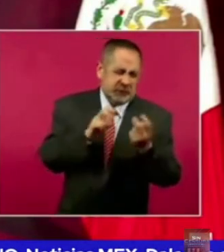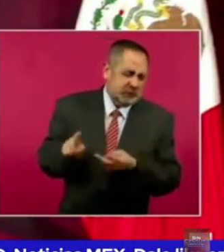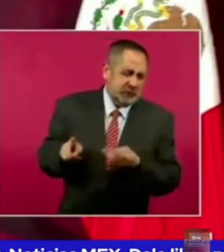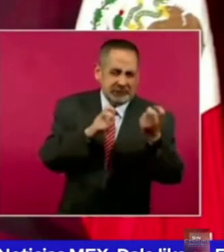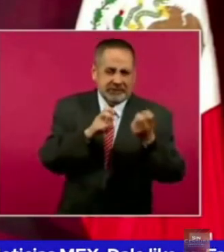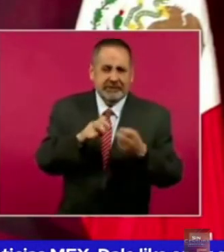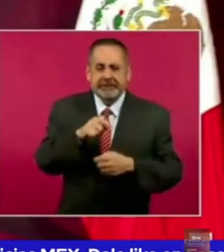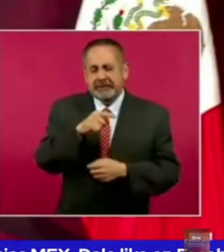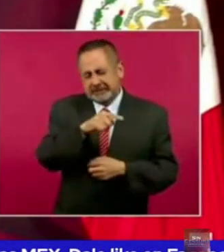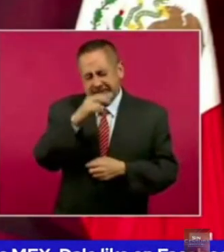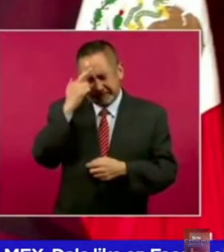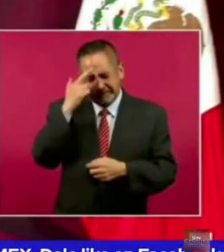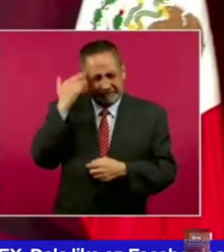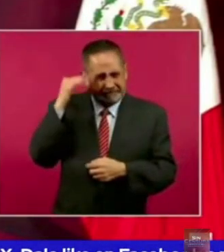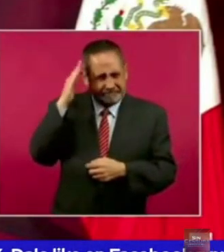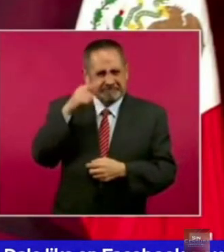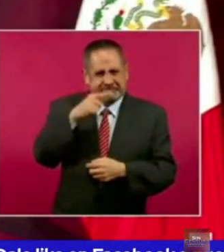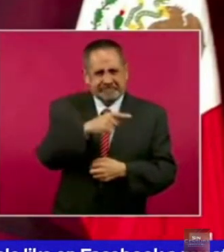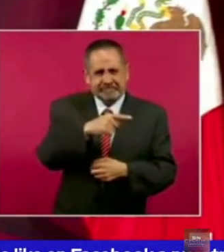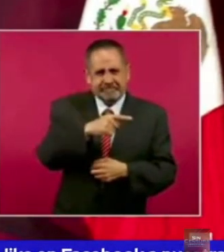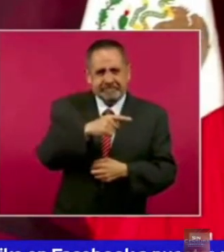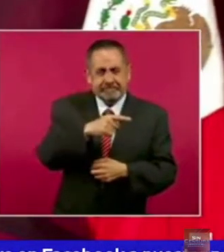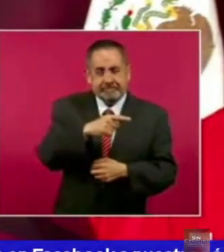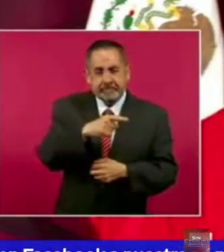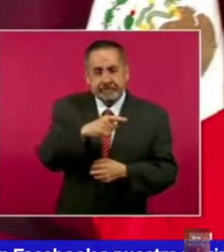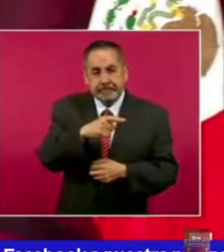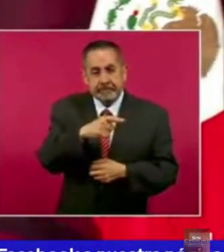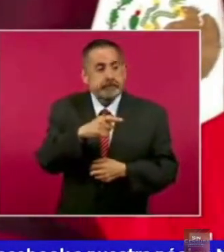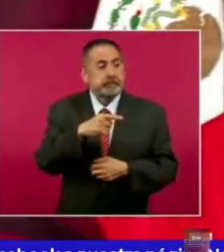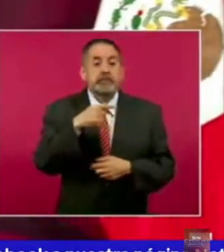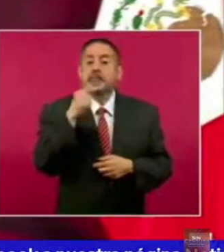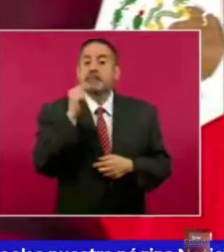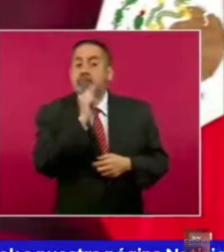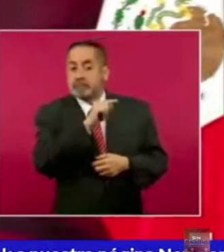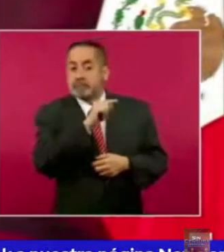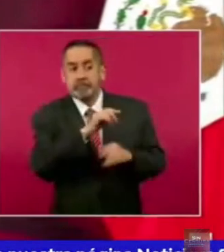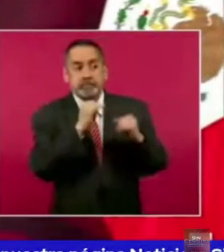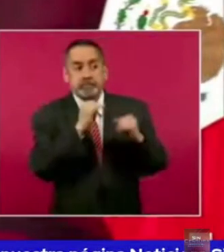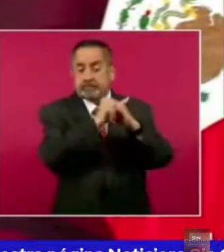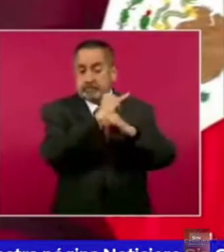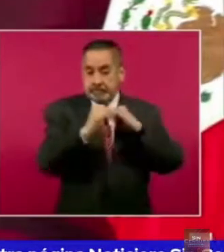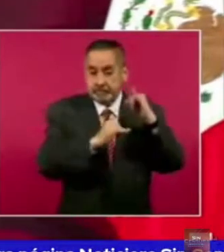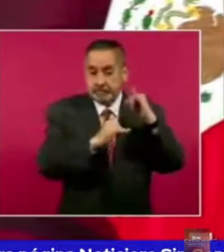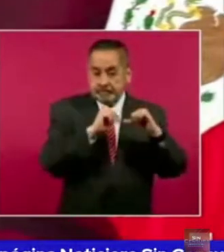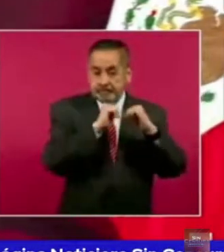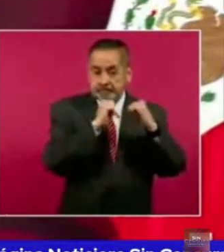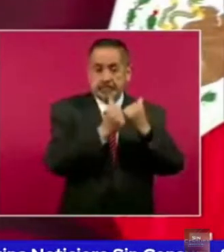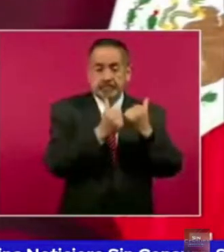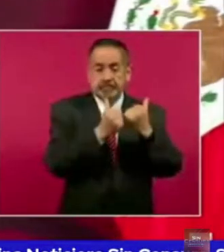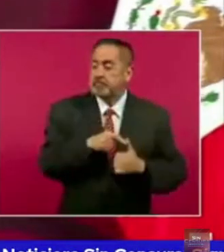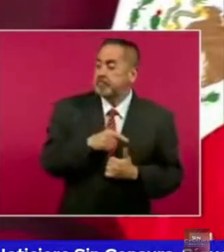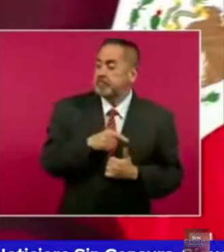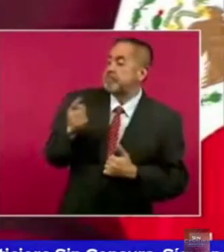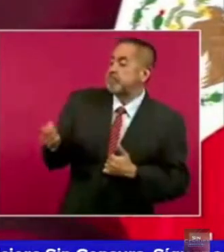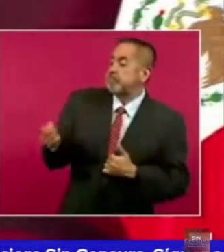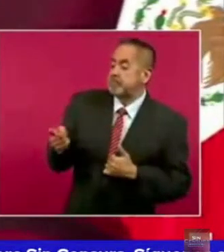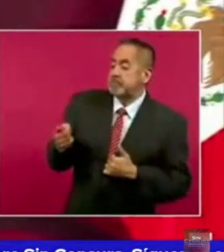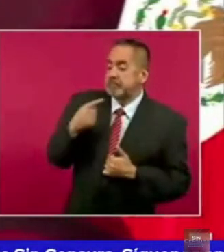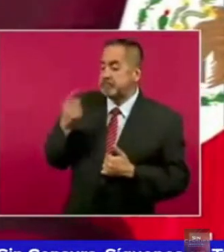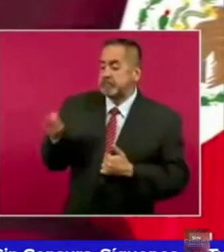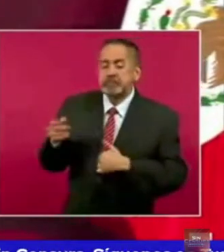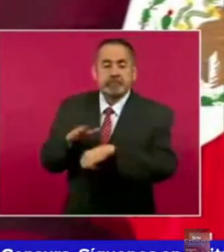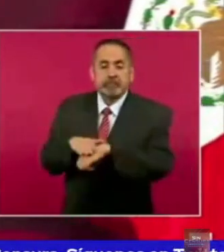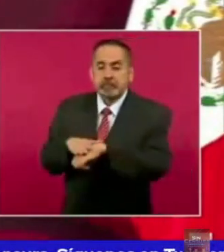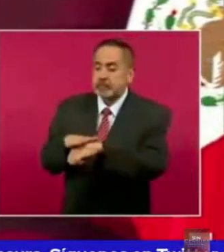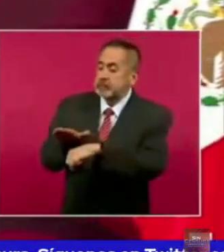en el país, las calificadoras les ponían